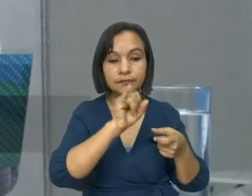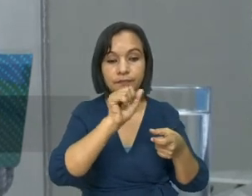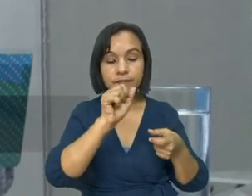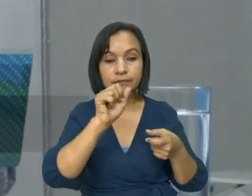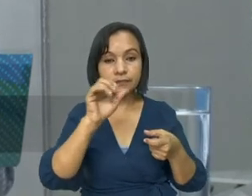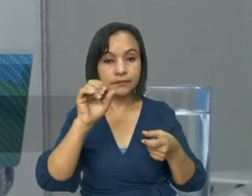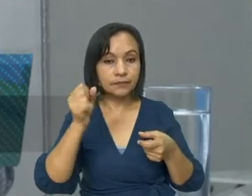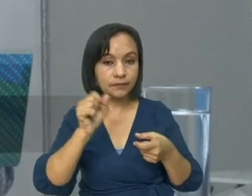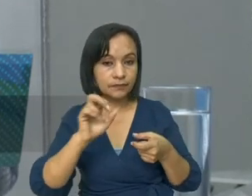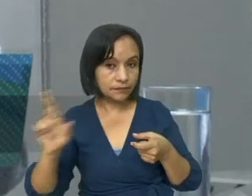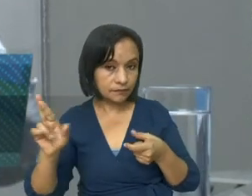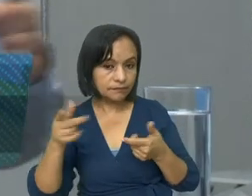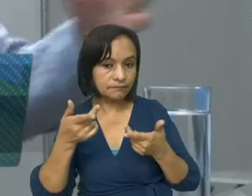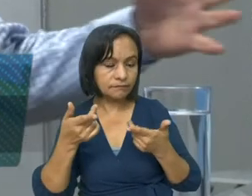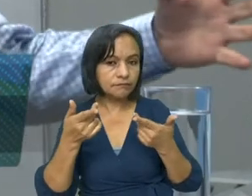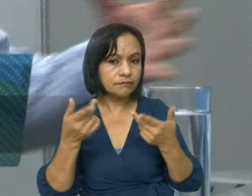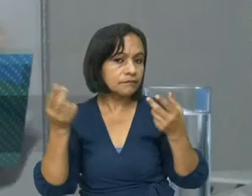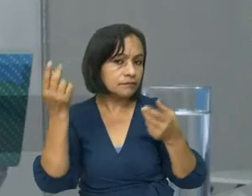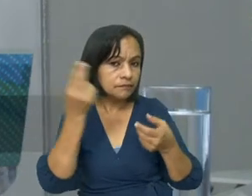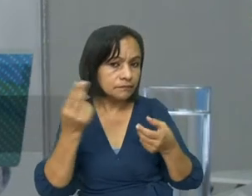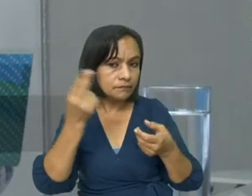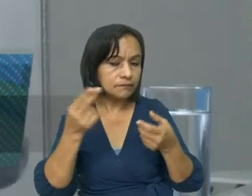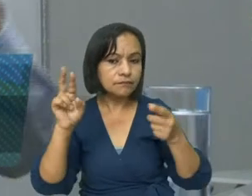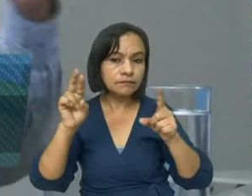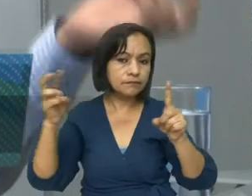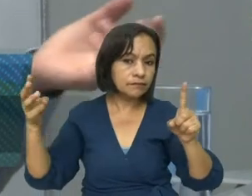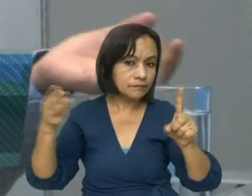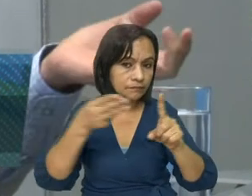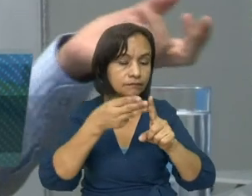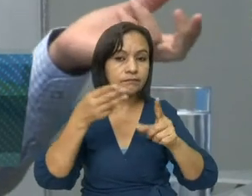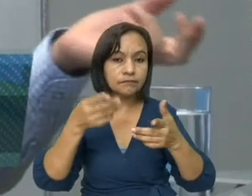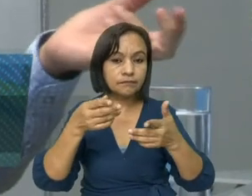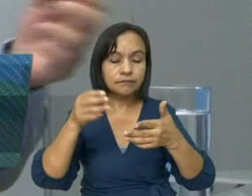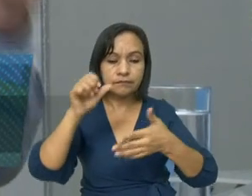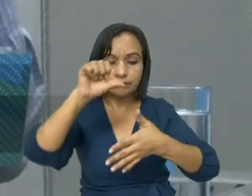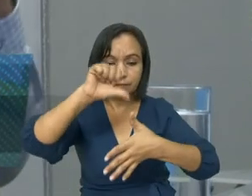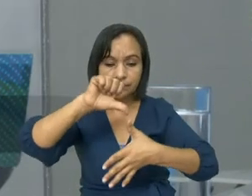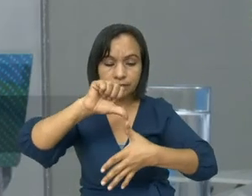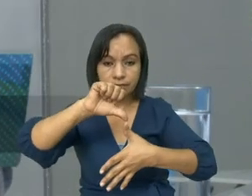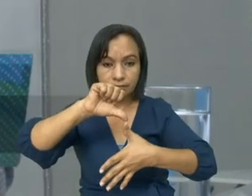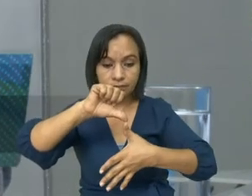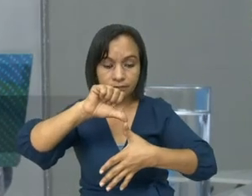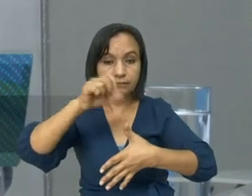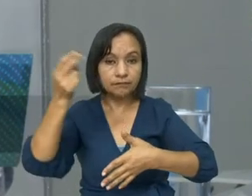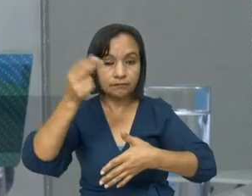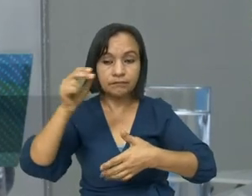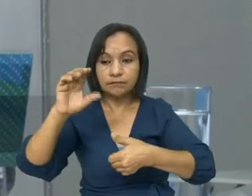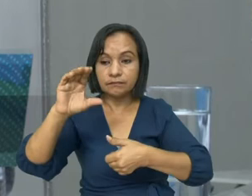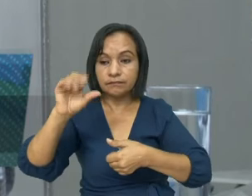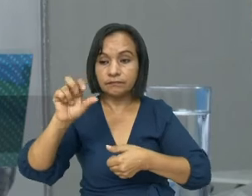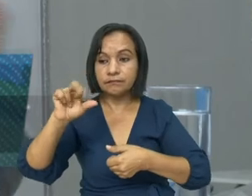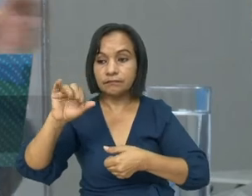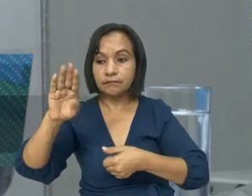Es una herramienta que está a nivel regional, incluso a nivel de Sudamérica y el Caribe.